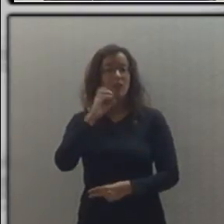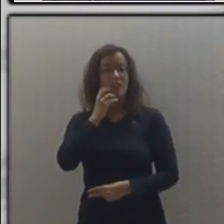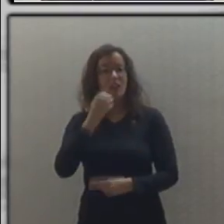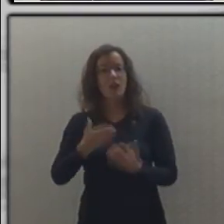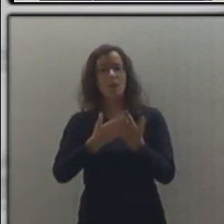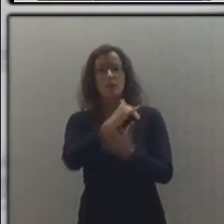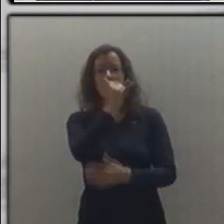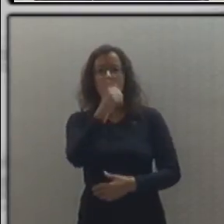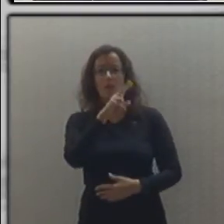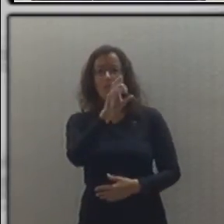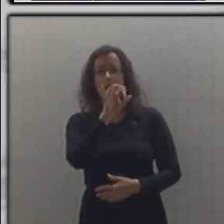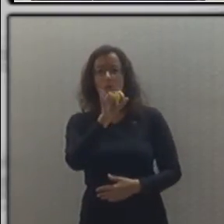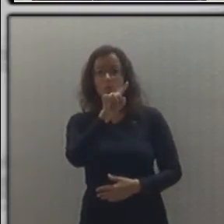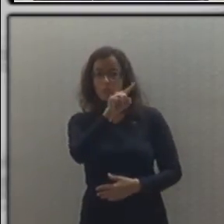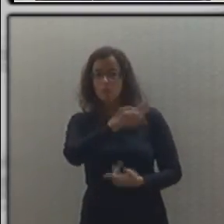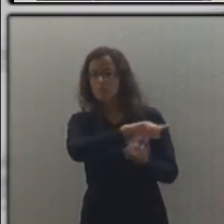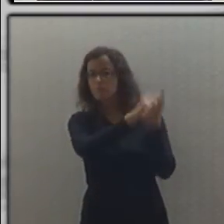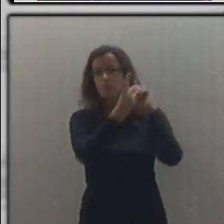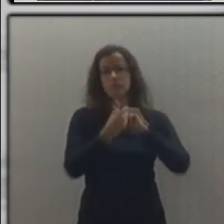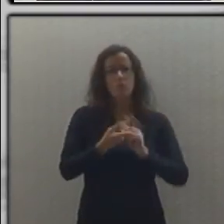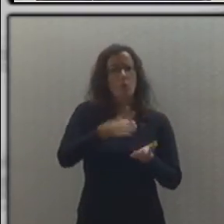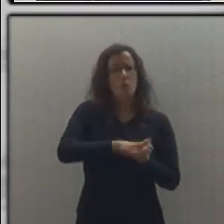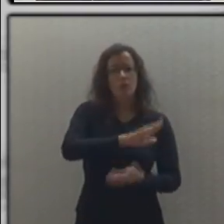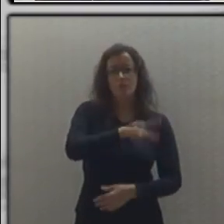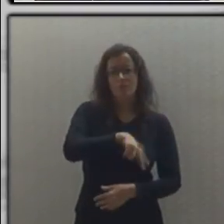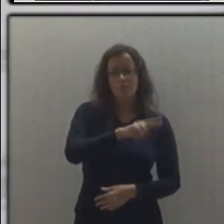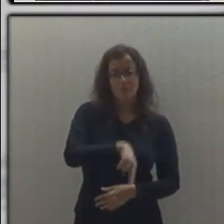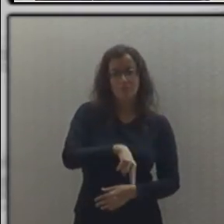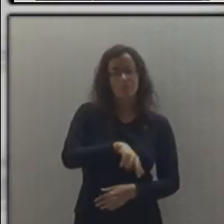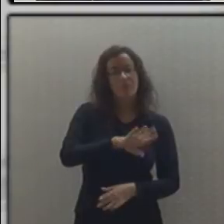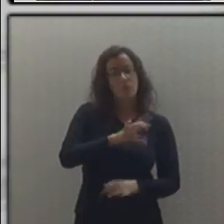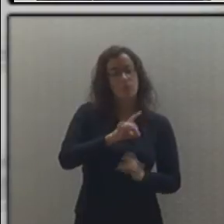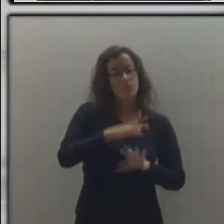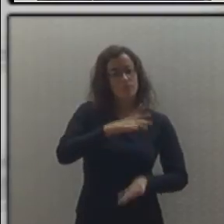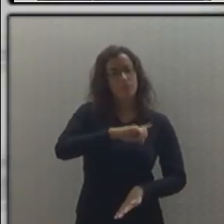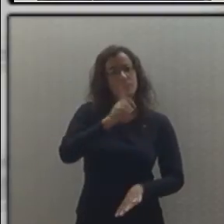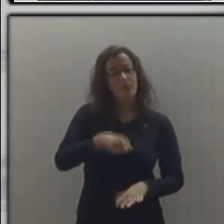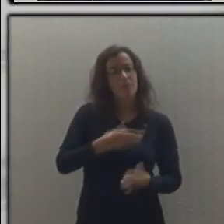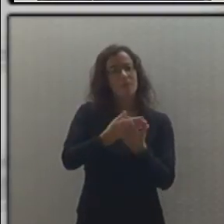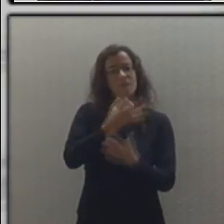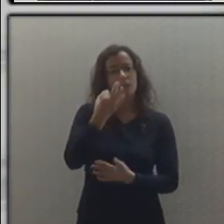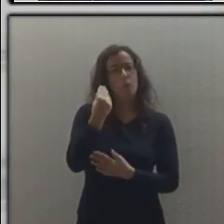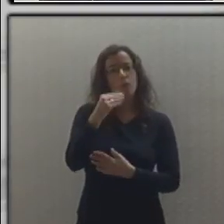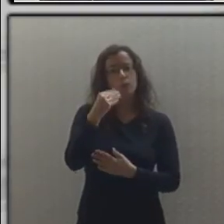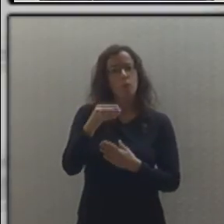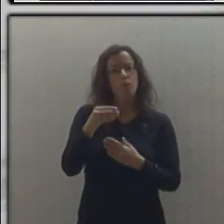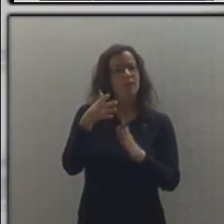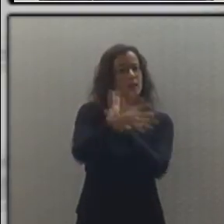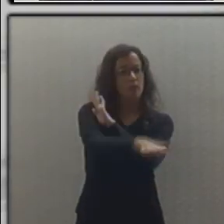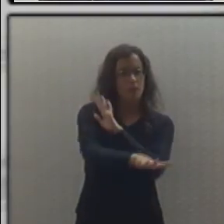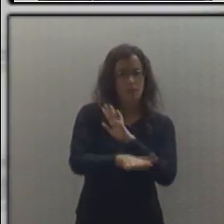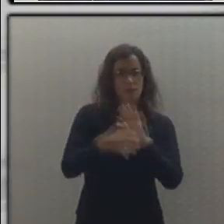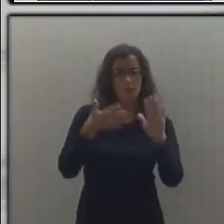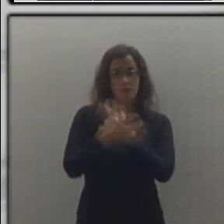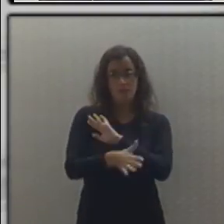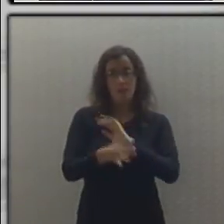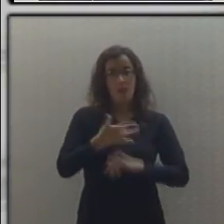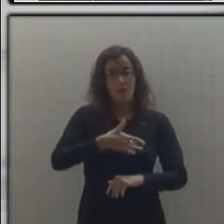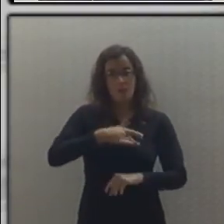su amante en inmortal, pero con la mala suerte que olvida pedirle también la juventud eterna, con lo cual su amante sigue